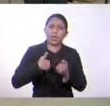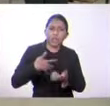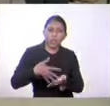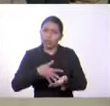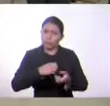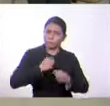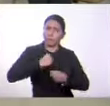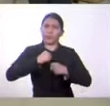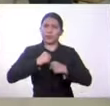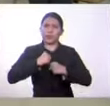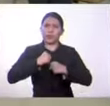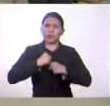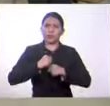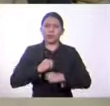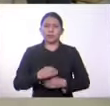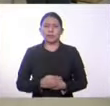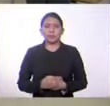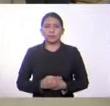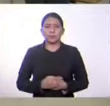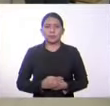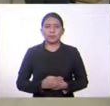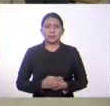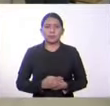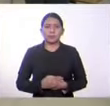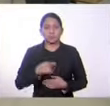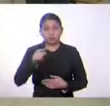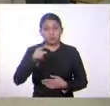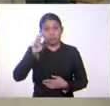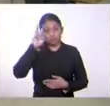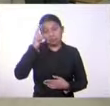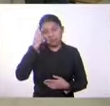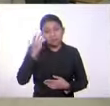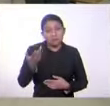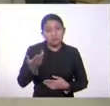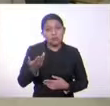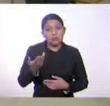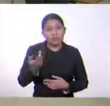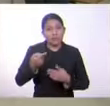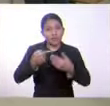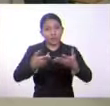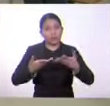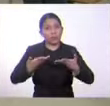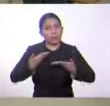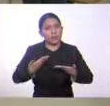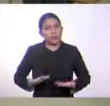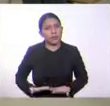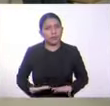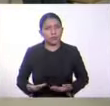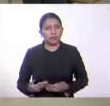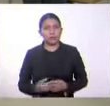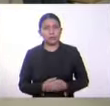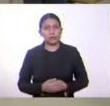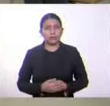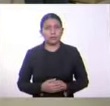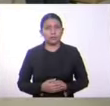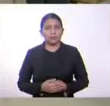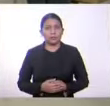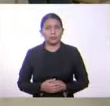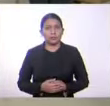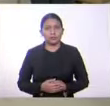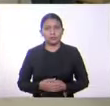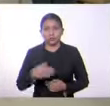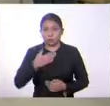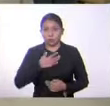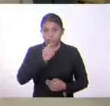sectores de la sociedad, al final la idea de los derechos humanos es que los derechos humanos te permiten tu